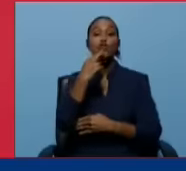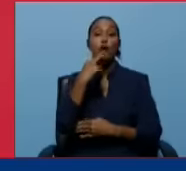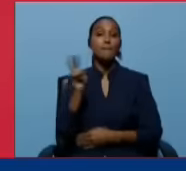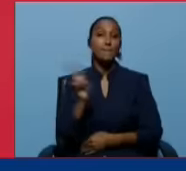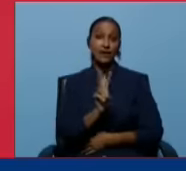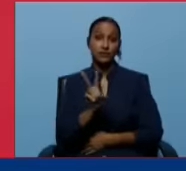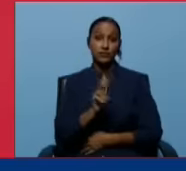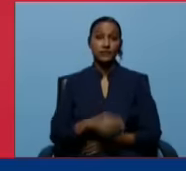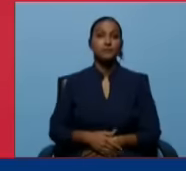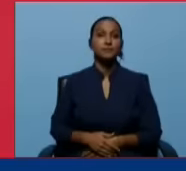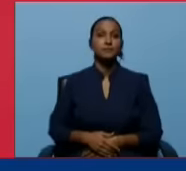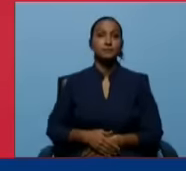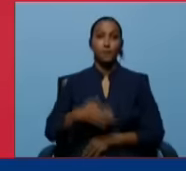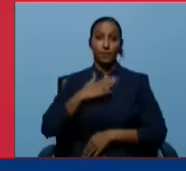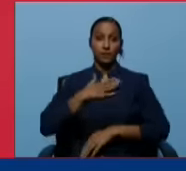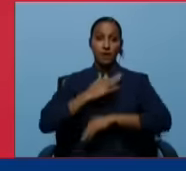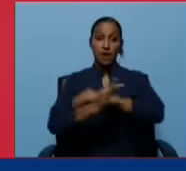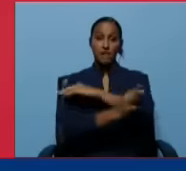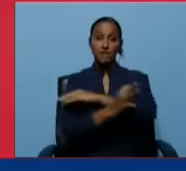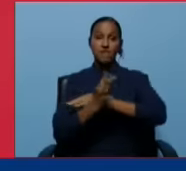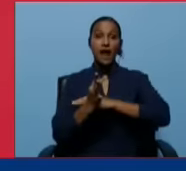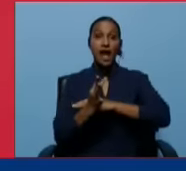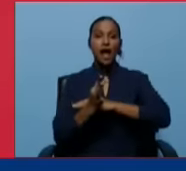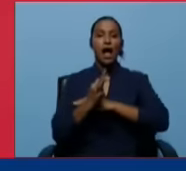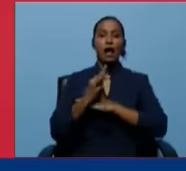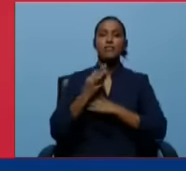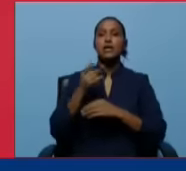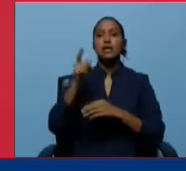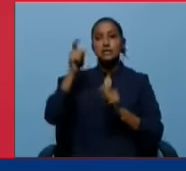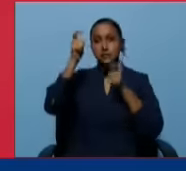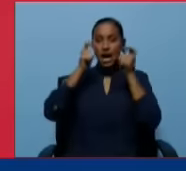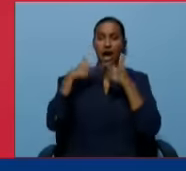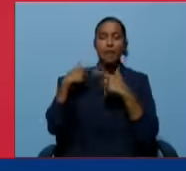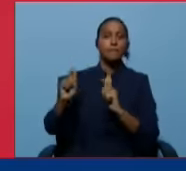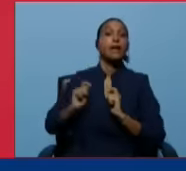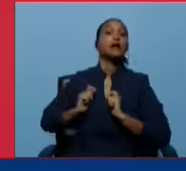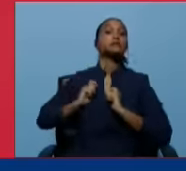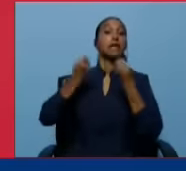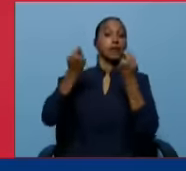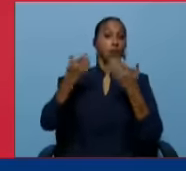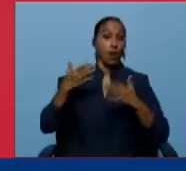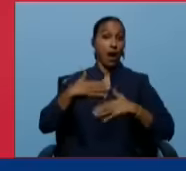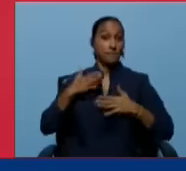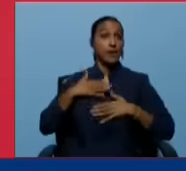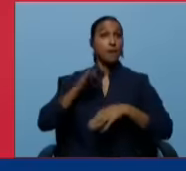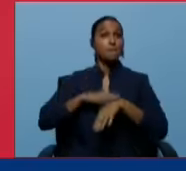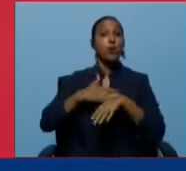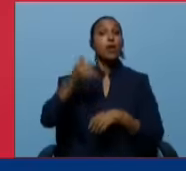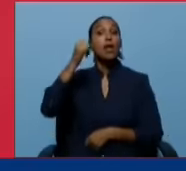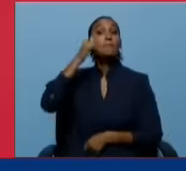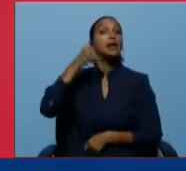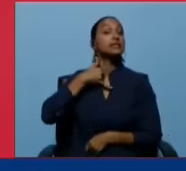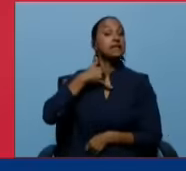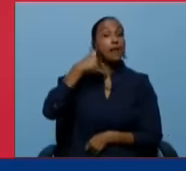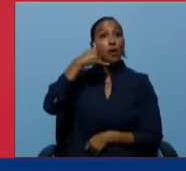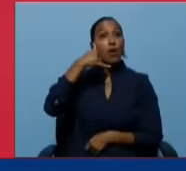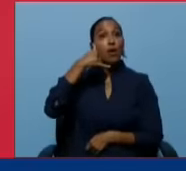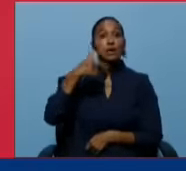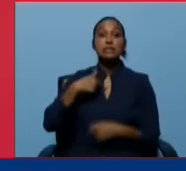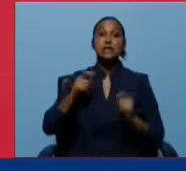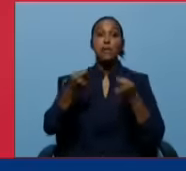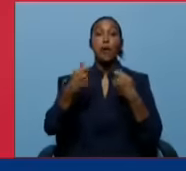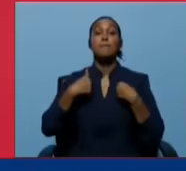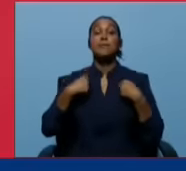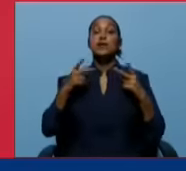Cuando yo iba a pasar la frontera, Chávez me salvó. Porque cuando ya íbamos a pasar la frontera, me llamó. Y salvó mi vida. Una